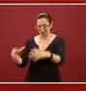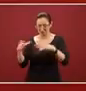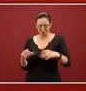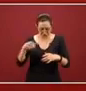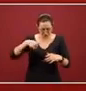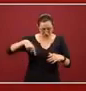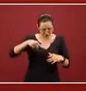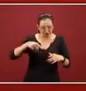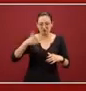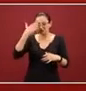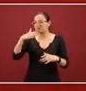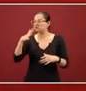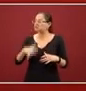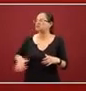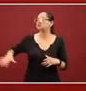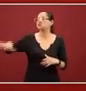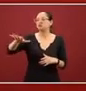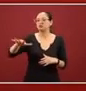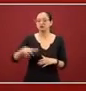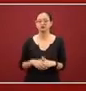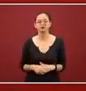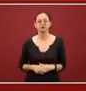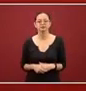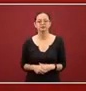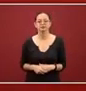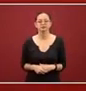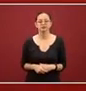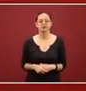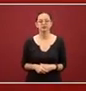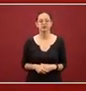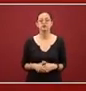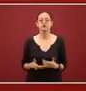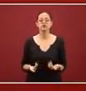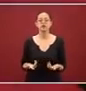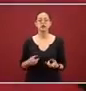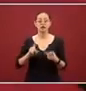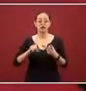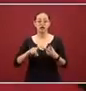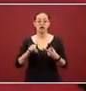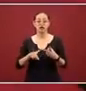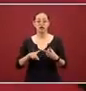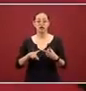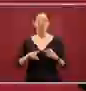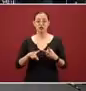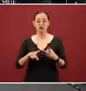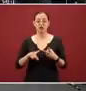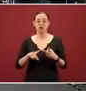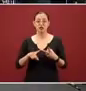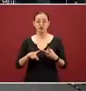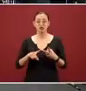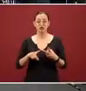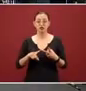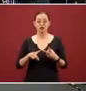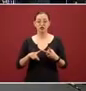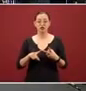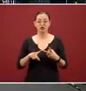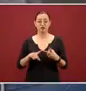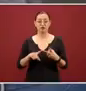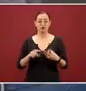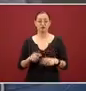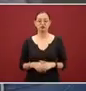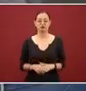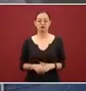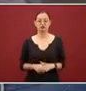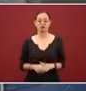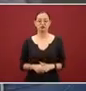característica. Sobre las zonas rurales. Así, ¿Corre el riesgo que aumente el contagio al no saber que una persona